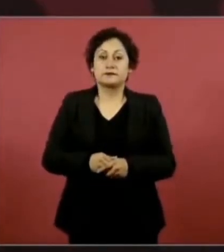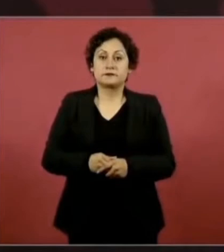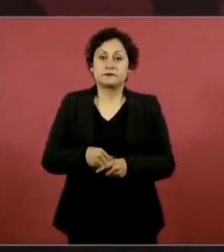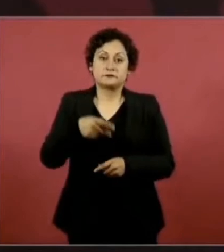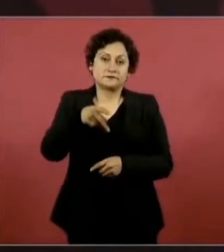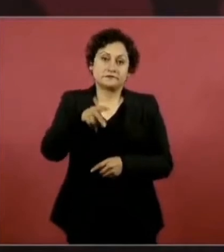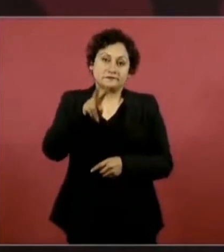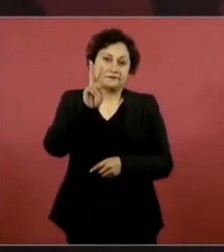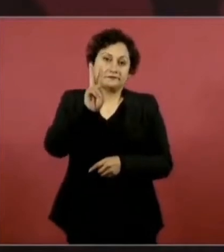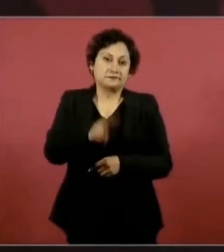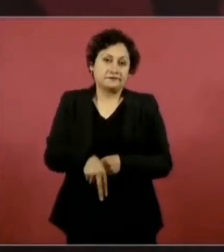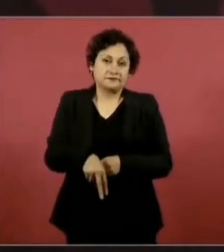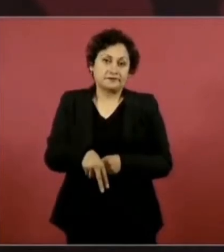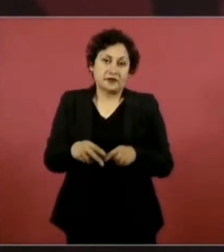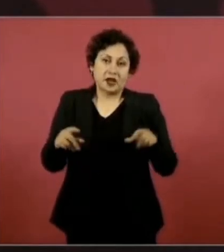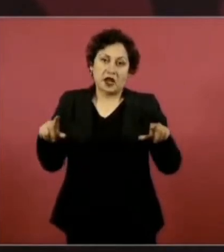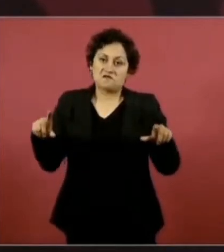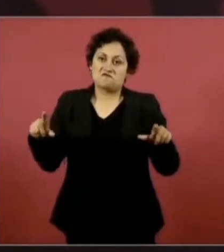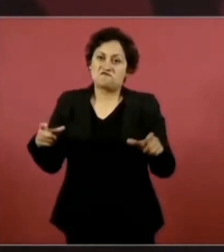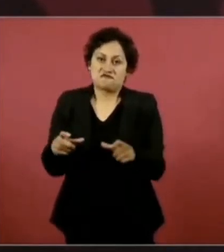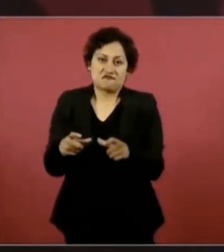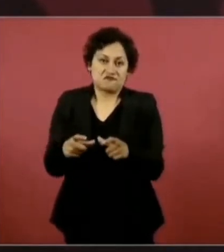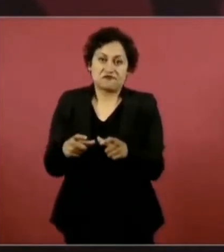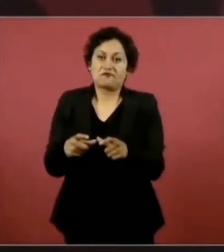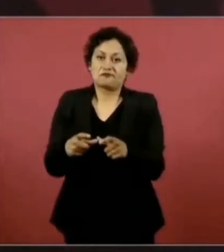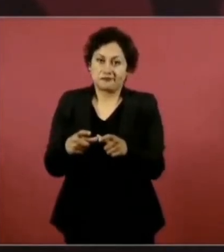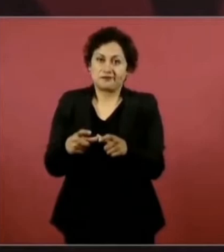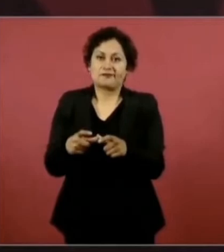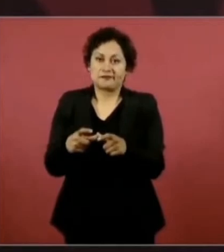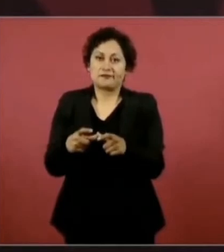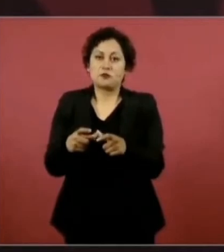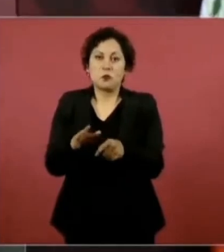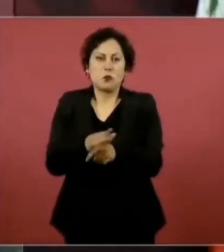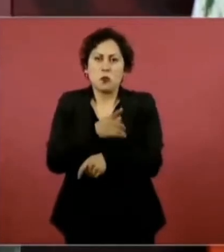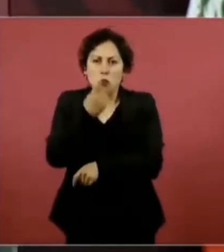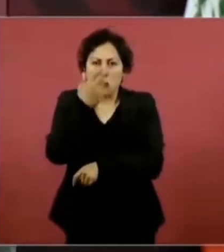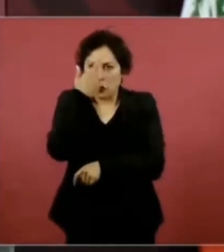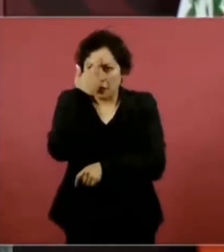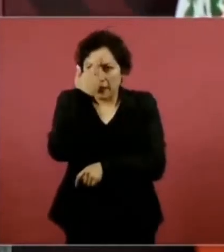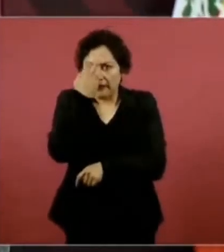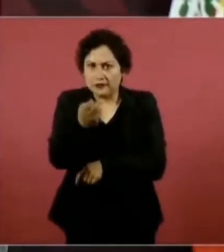muy disminuidos, porque ya hay mucha gente